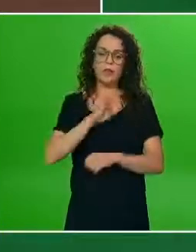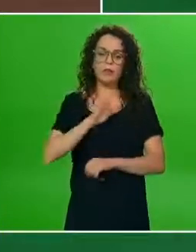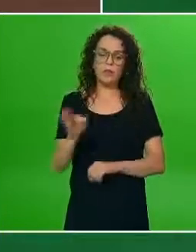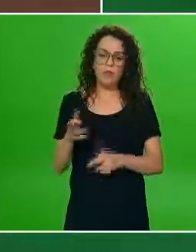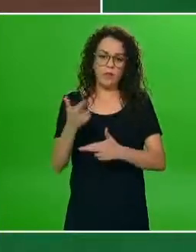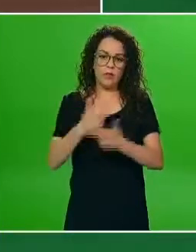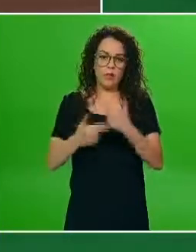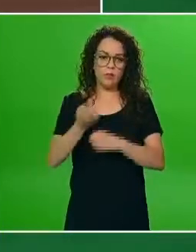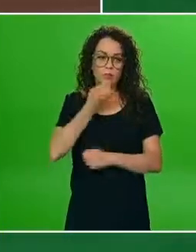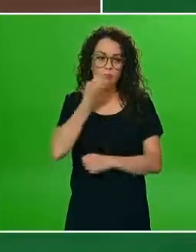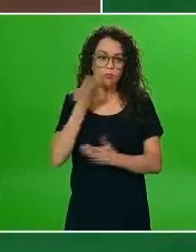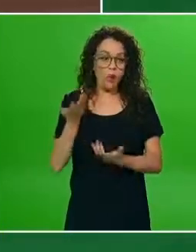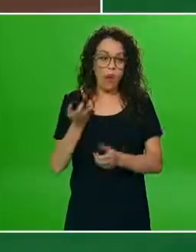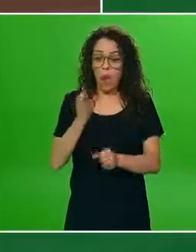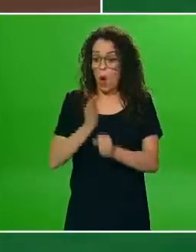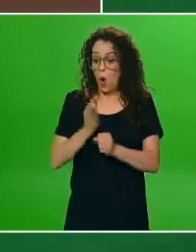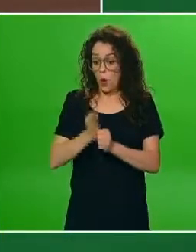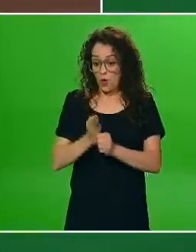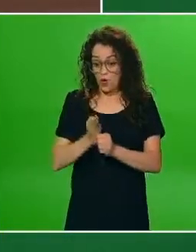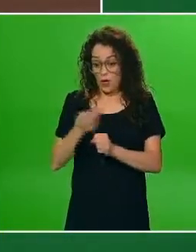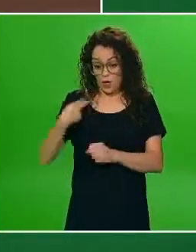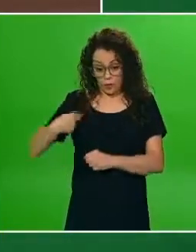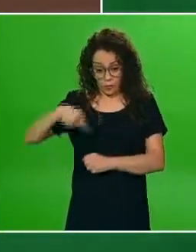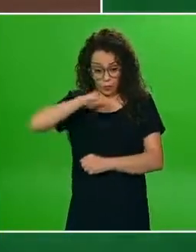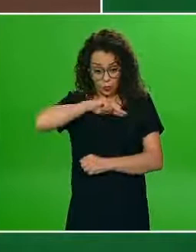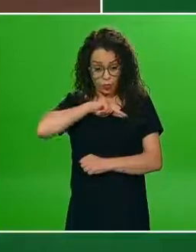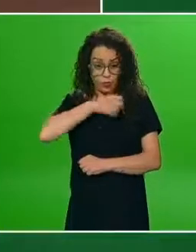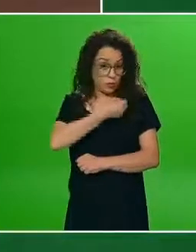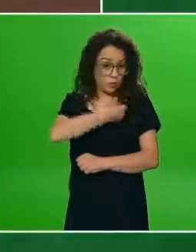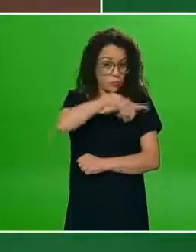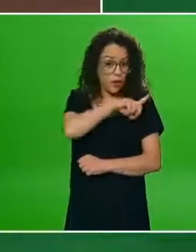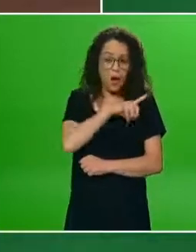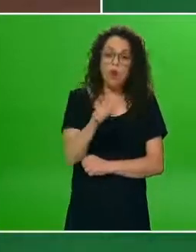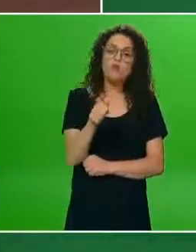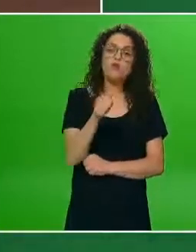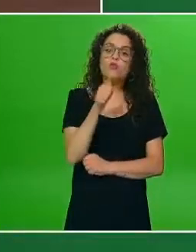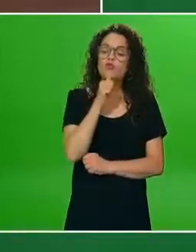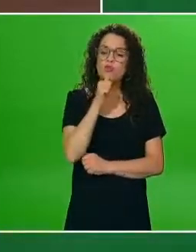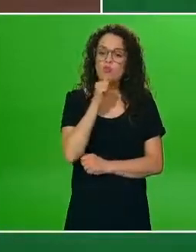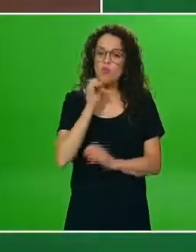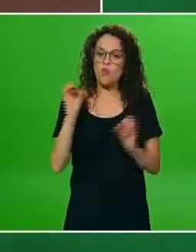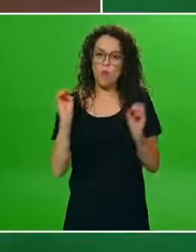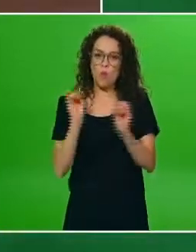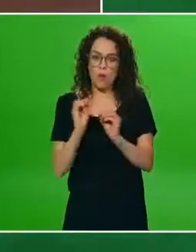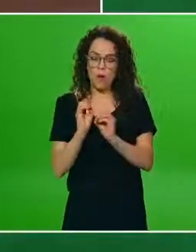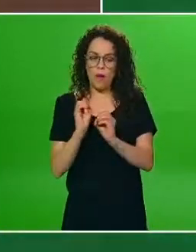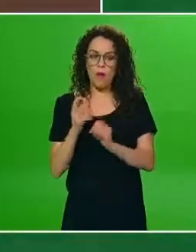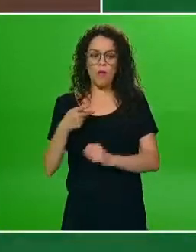tenemos nosotros en salud, pero con mucho gusto, y creo que es un buen